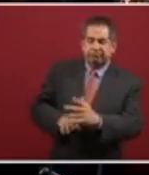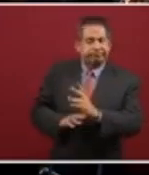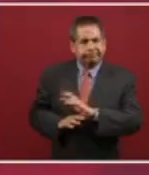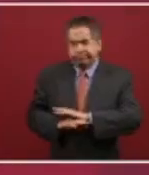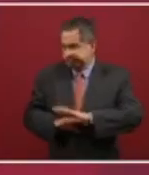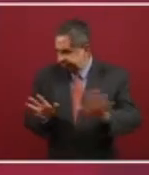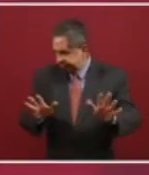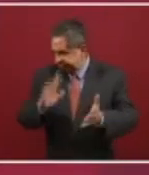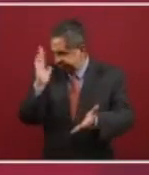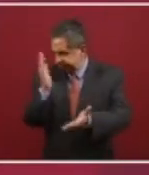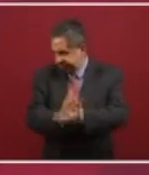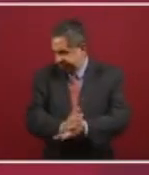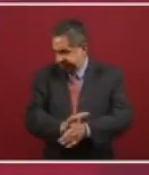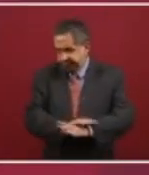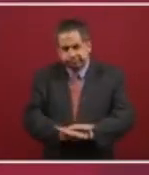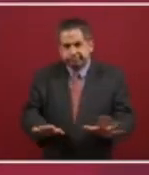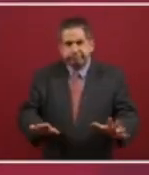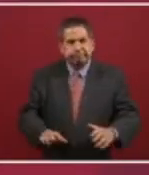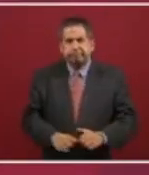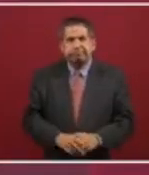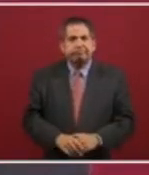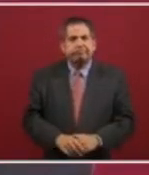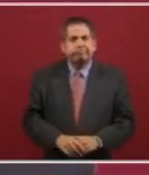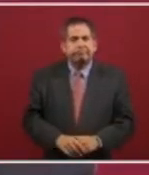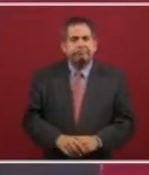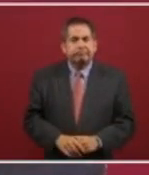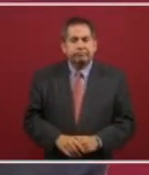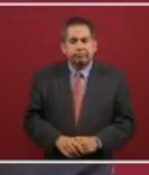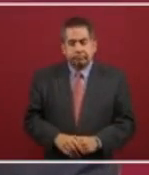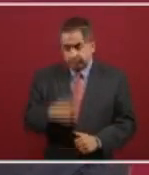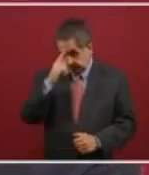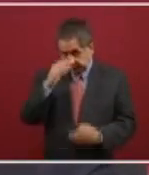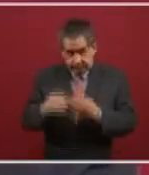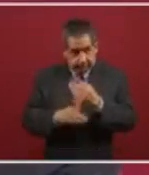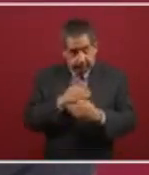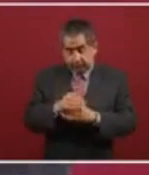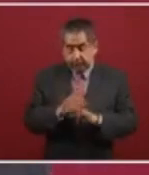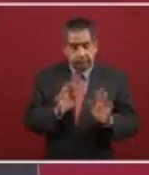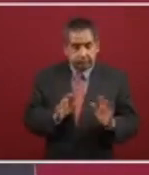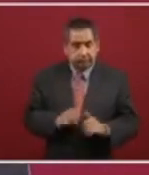Se acabó eso. Y aplica para